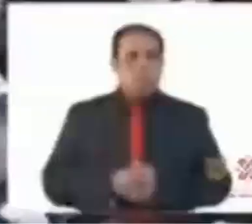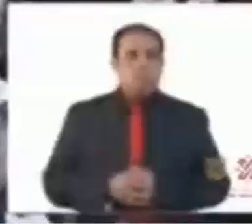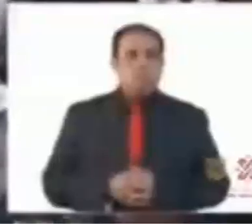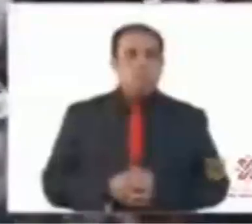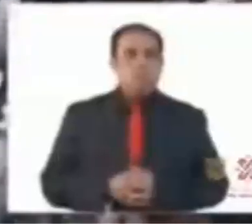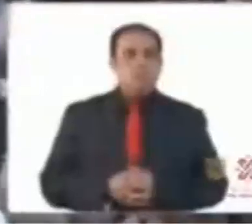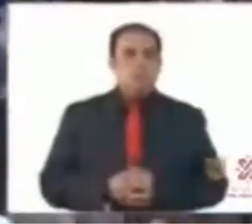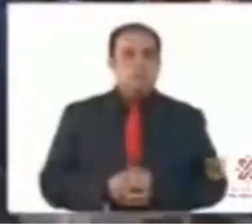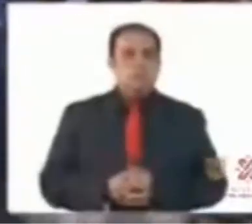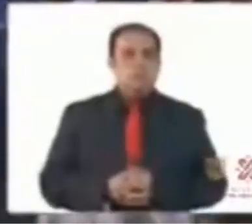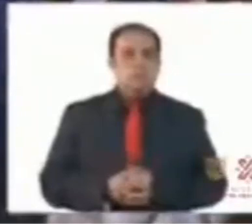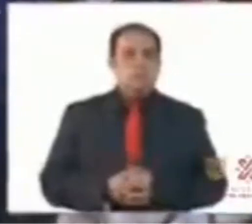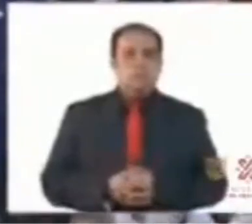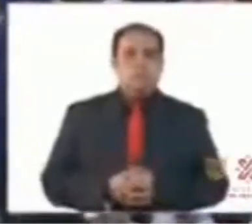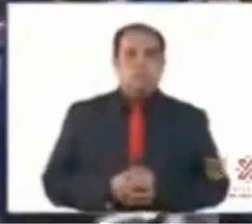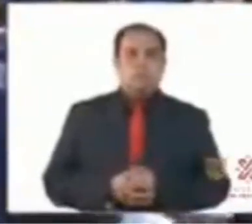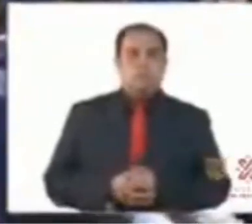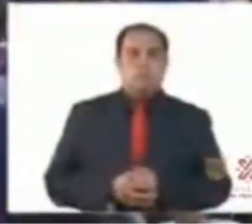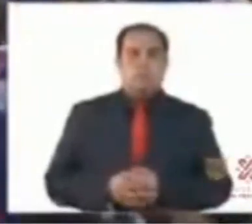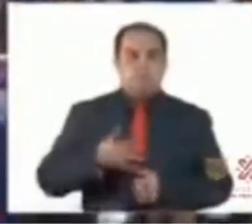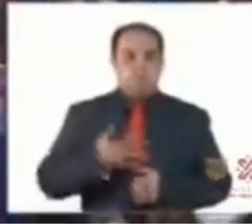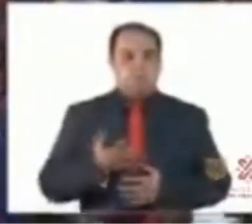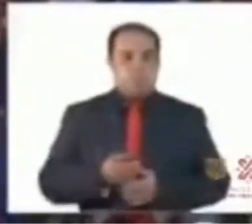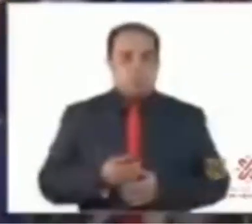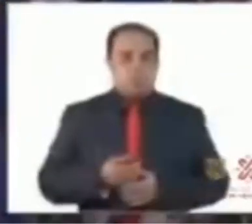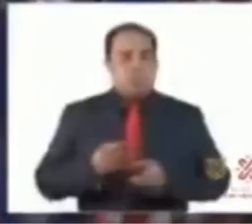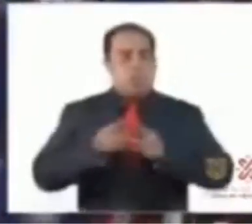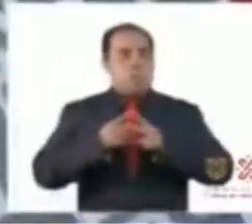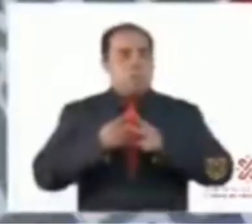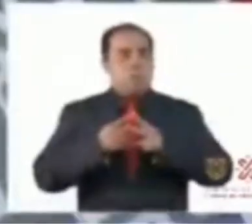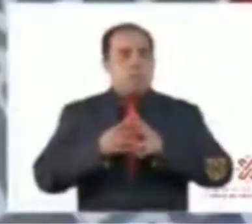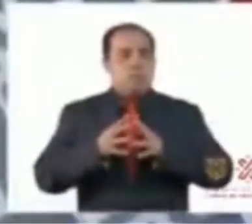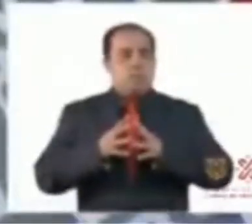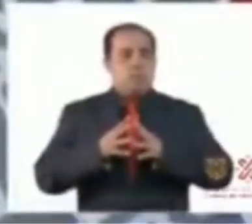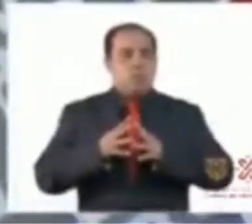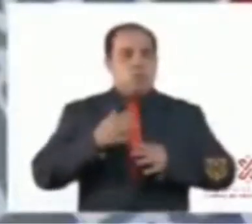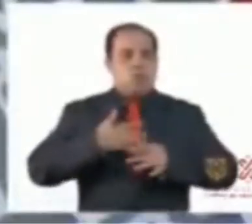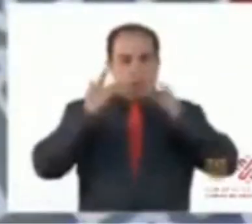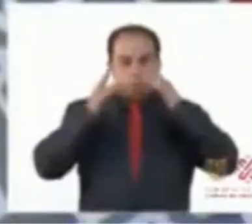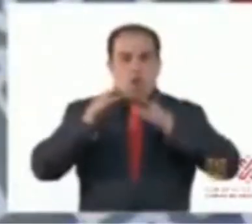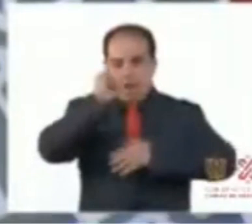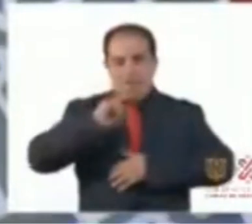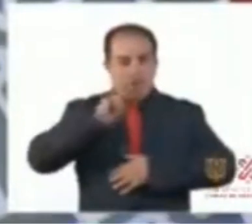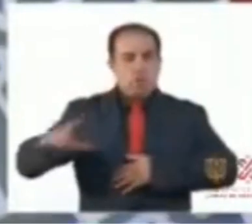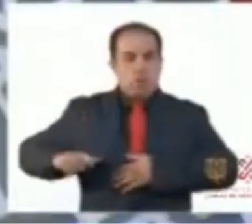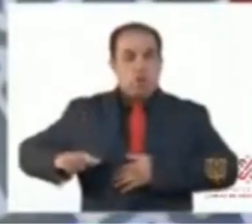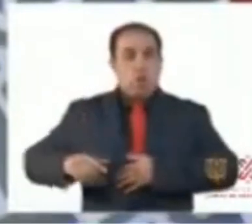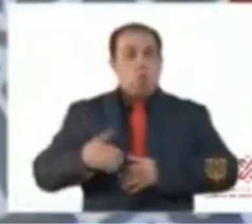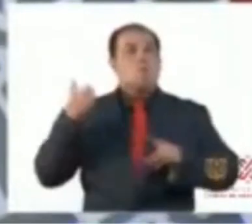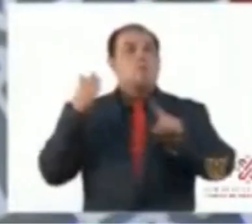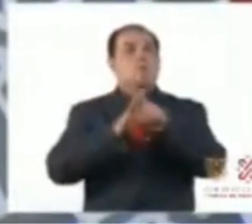dejó la jefatura de gobierno para buscar ser la primera mujer que encabece los destinos de la